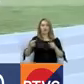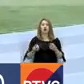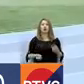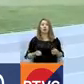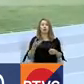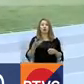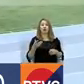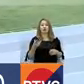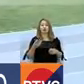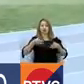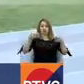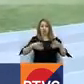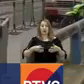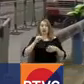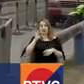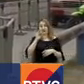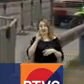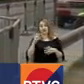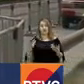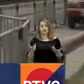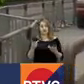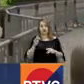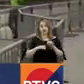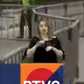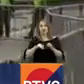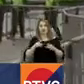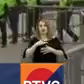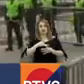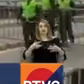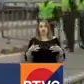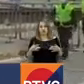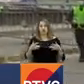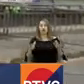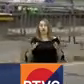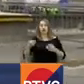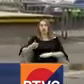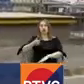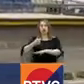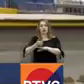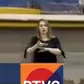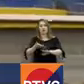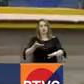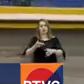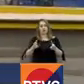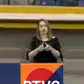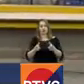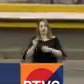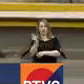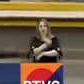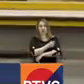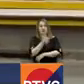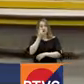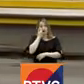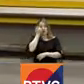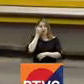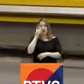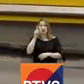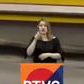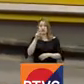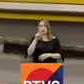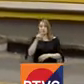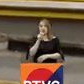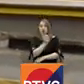anillos de seguridad y en compañía del personal de la secretaría de salud las autoridades pedirán el carnet de vacunación para adultos con dos